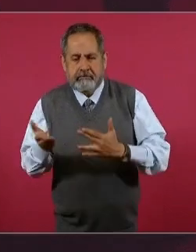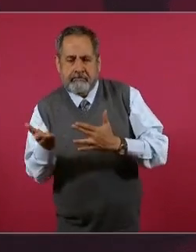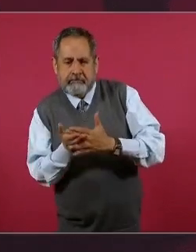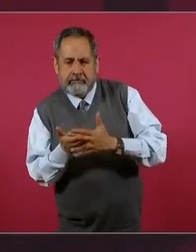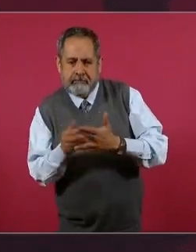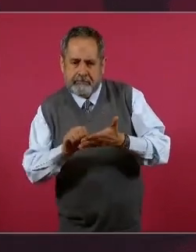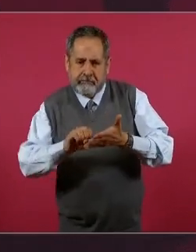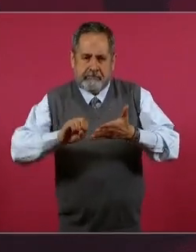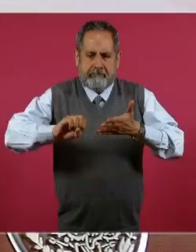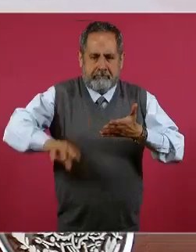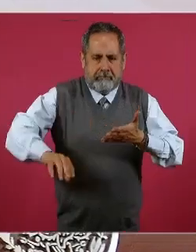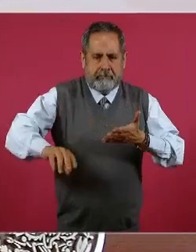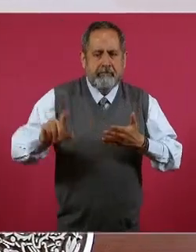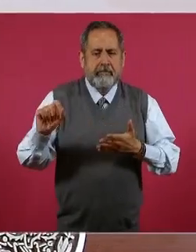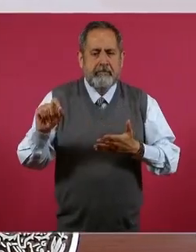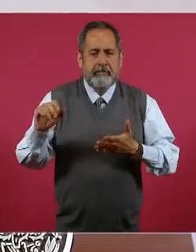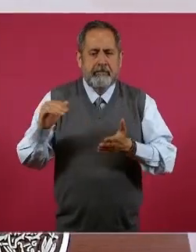20 mil pesos de ahorro